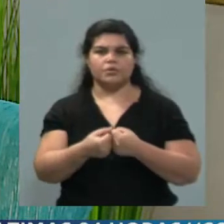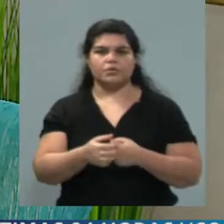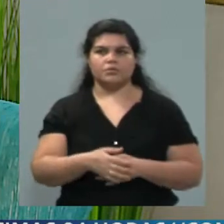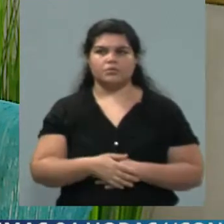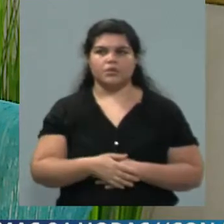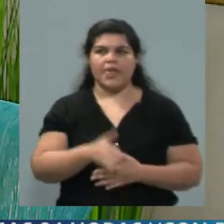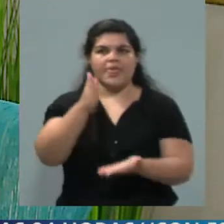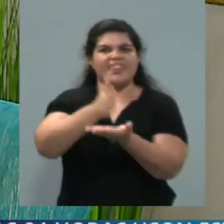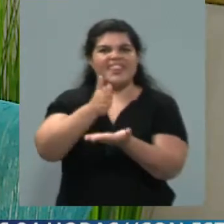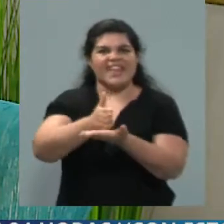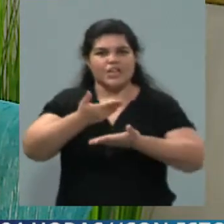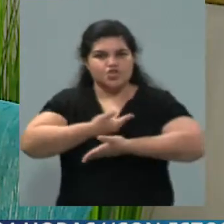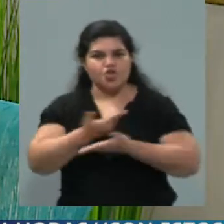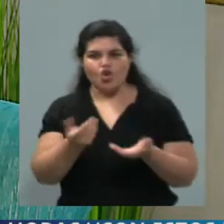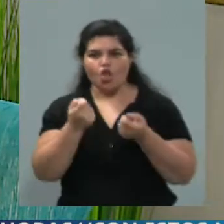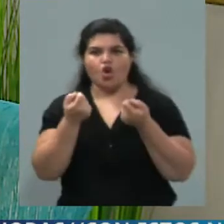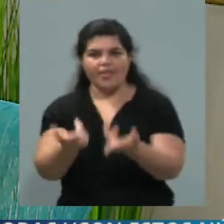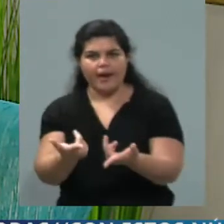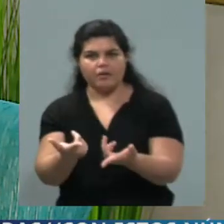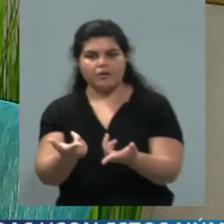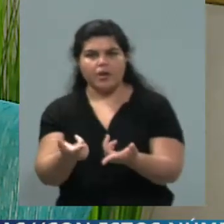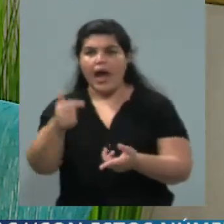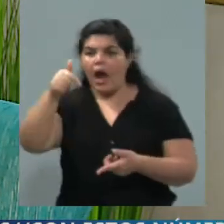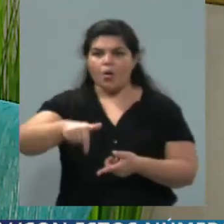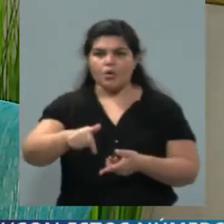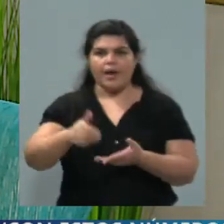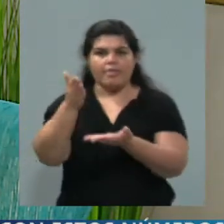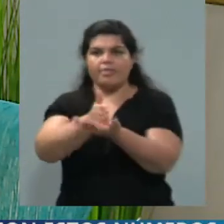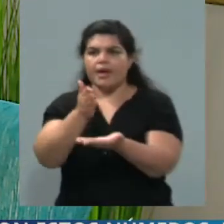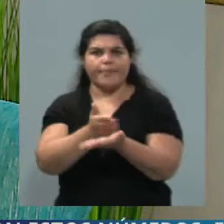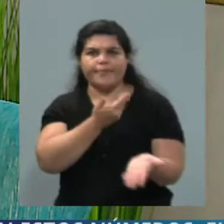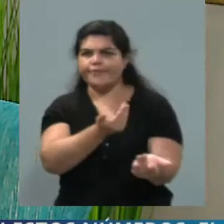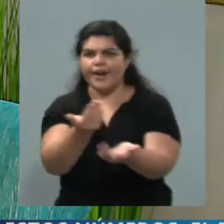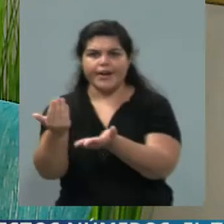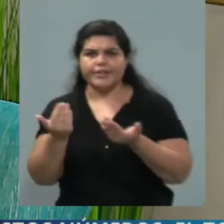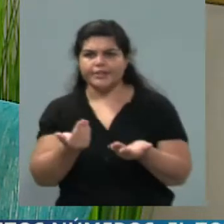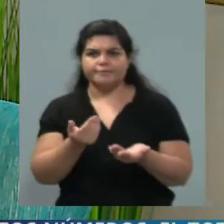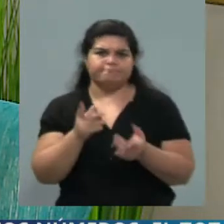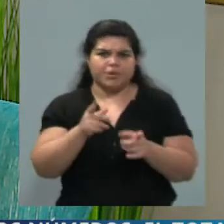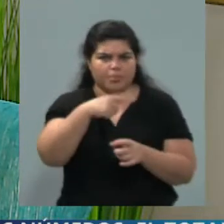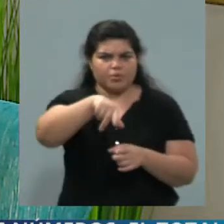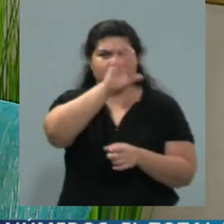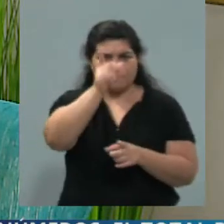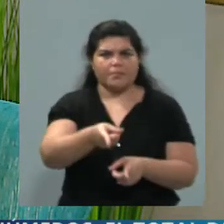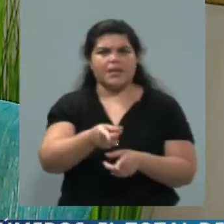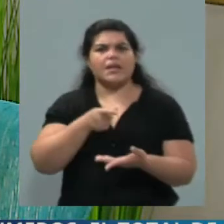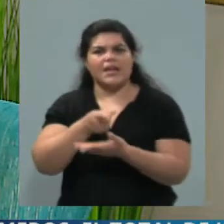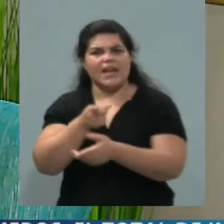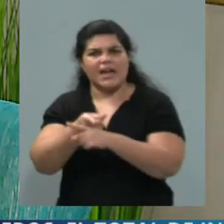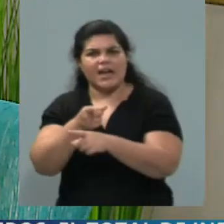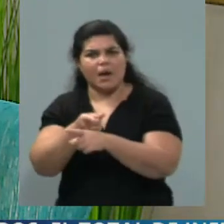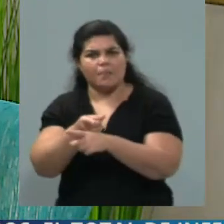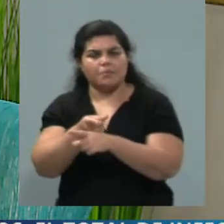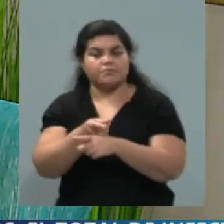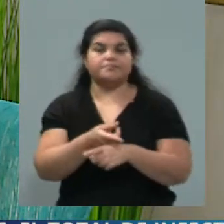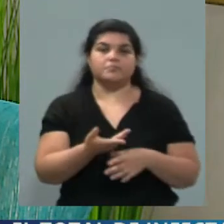todos los derechos que tienen y que no está sucediendo. ¿Nos podés contar cómo viene el reclamo? Porque sabemos que están reclamando también. Exactamente,